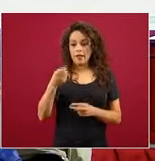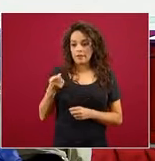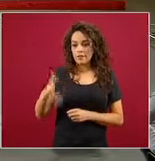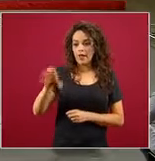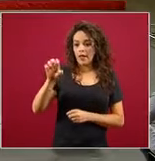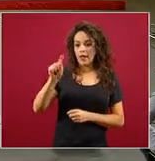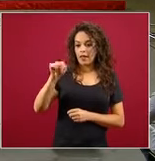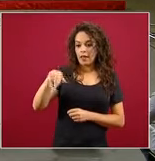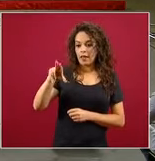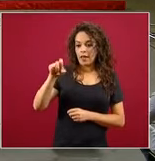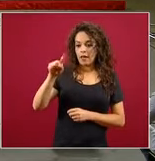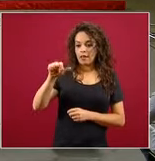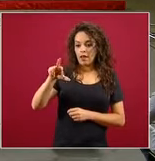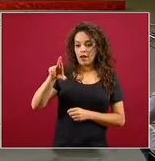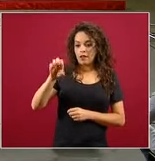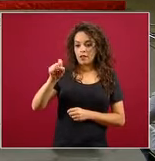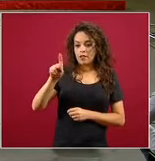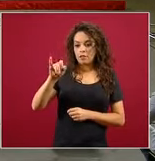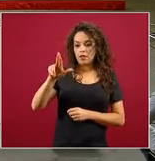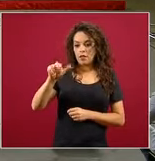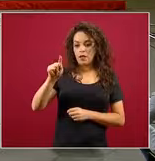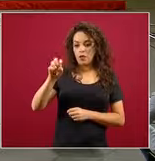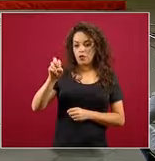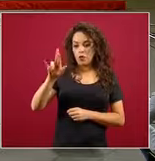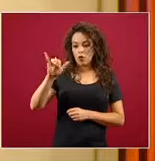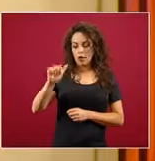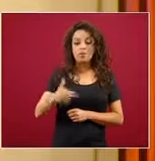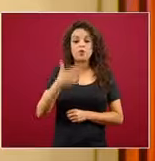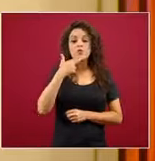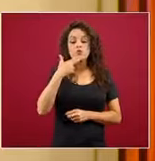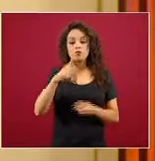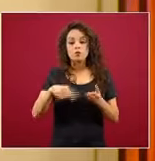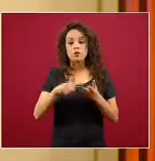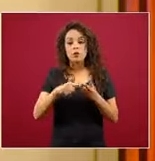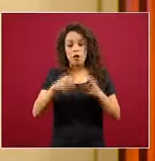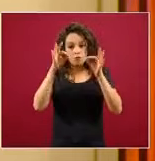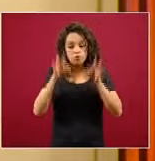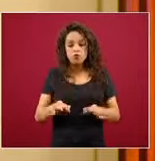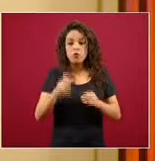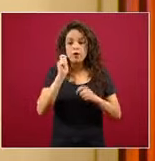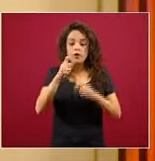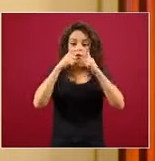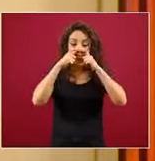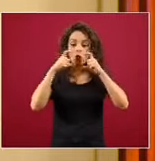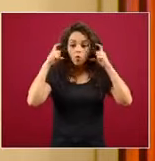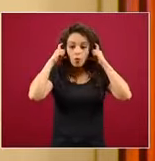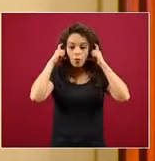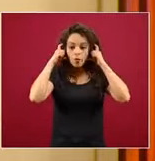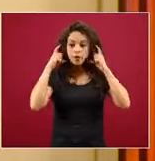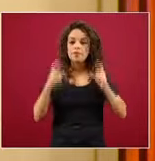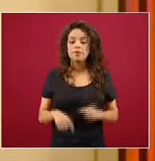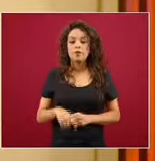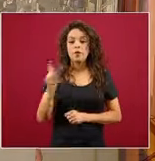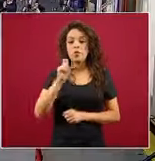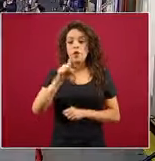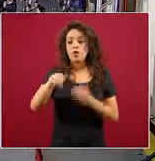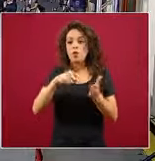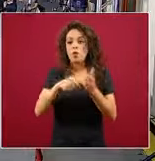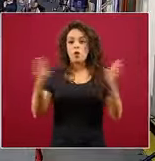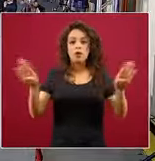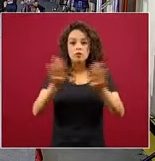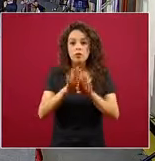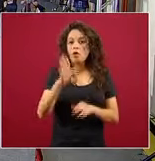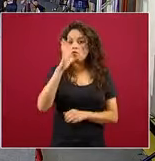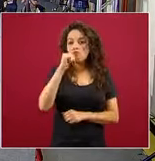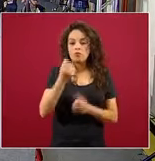cubreboca correctamente, esto es sobre todo en espacios cerrados o en áreas en donde no se pueda guardar la sana distancia, que precisamente